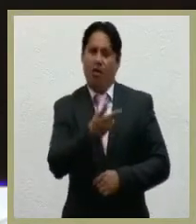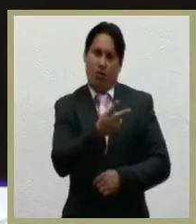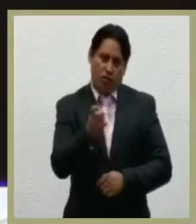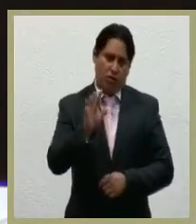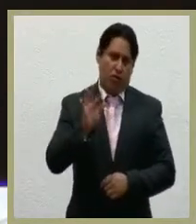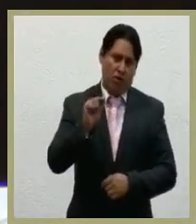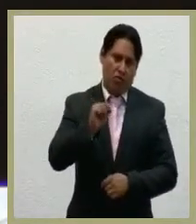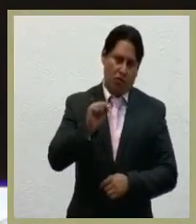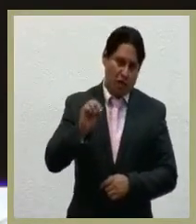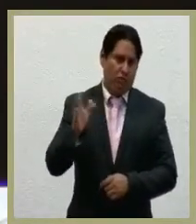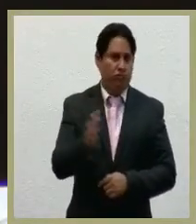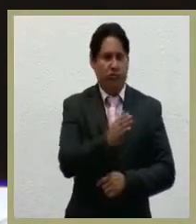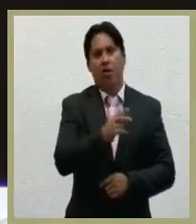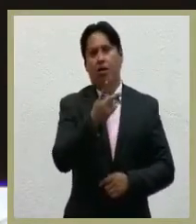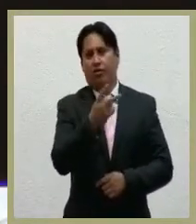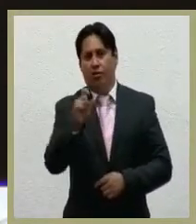240.00,